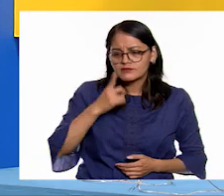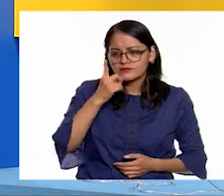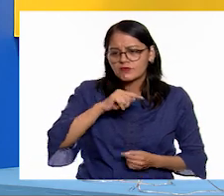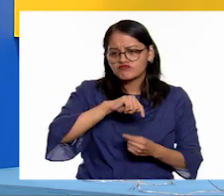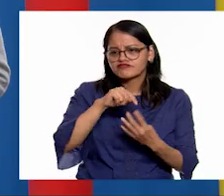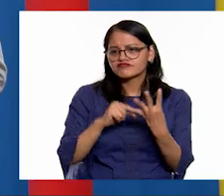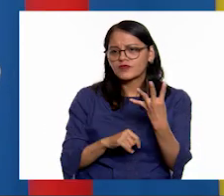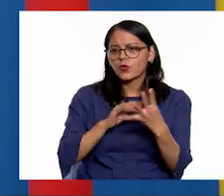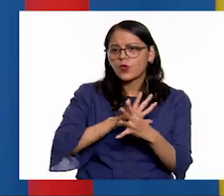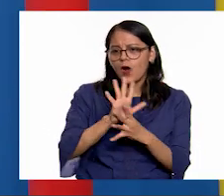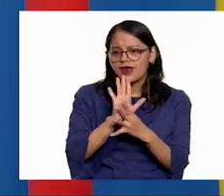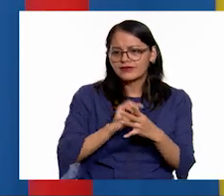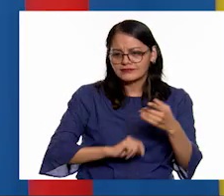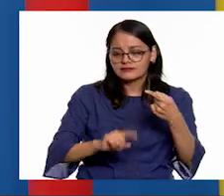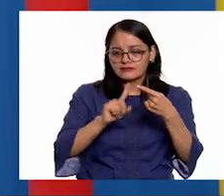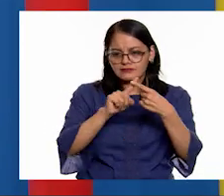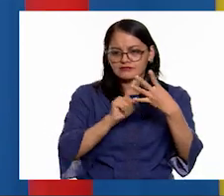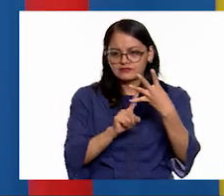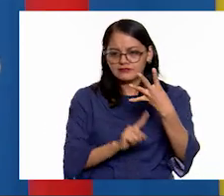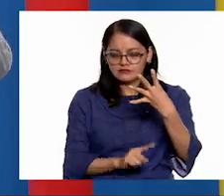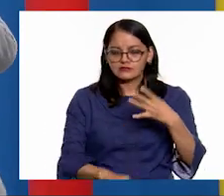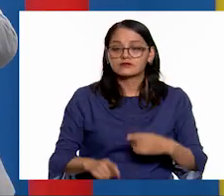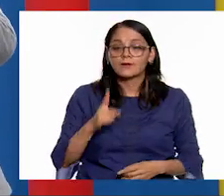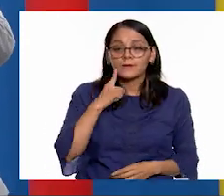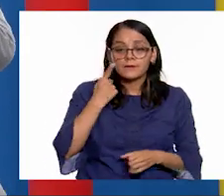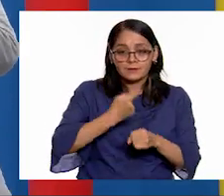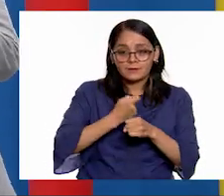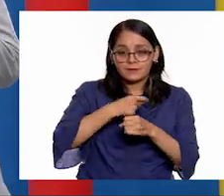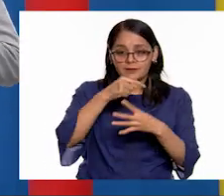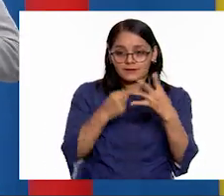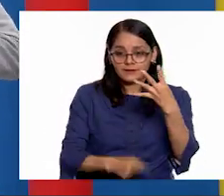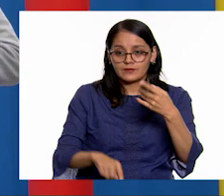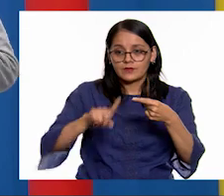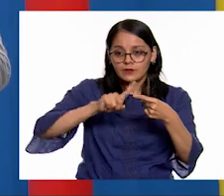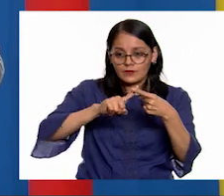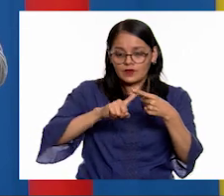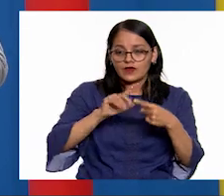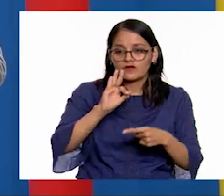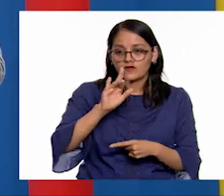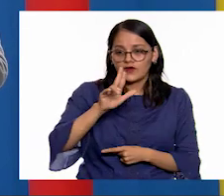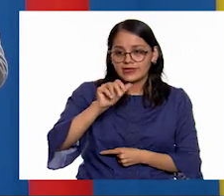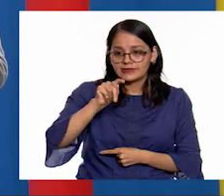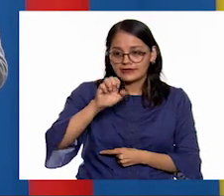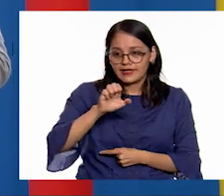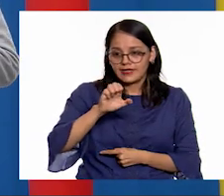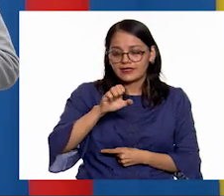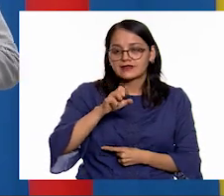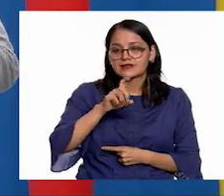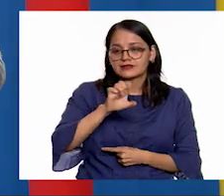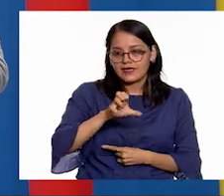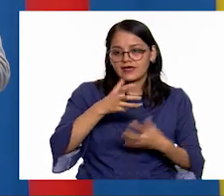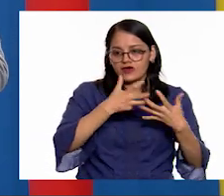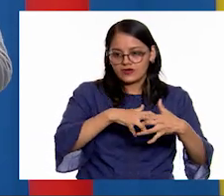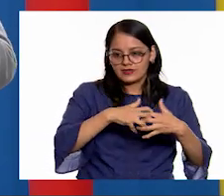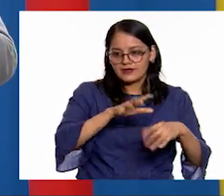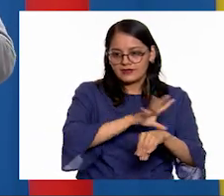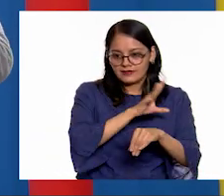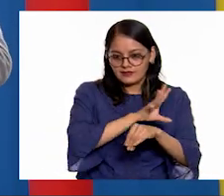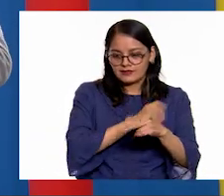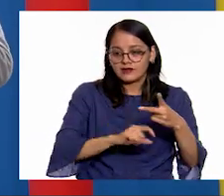elementos serán? Claro que sí, maestra Liz. Bueno, los elementos son fuente de corriente eléctrica,